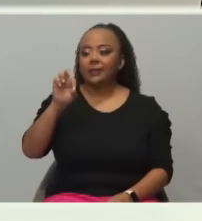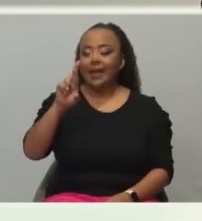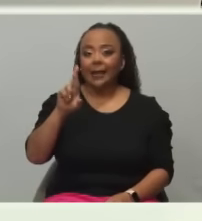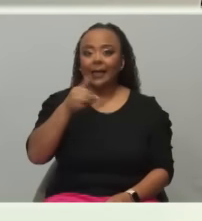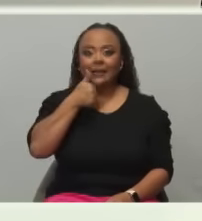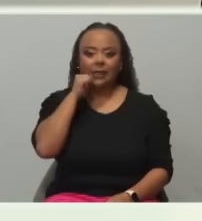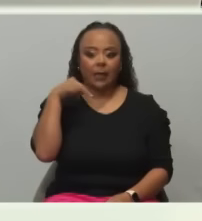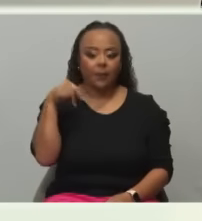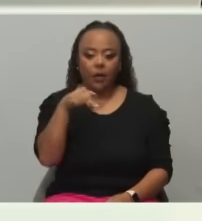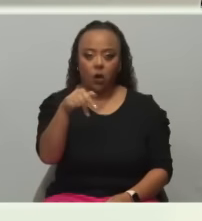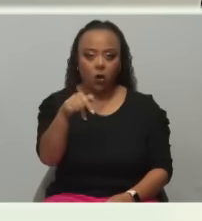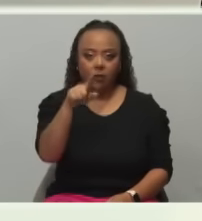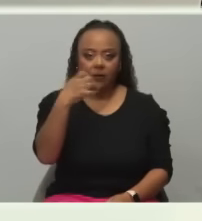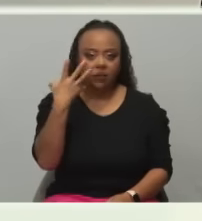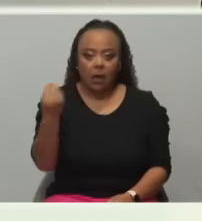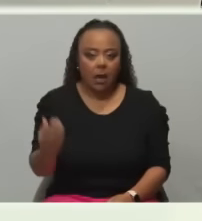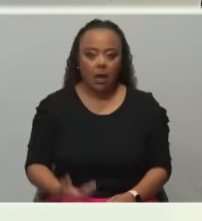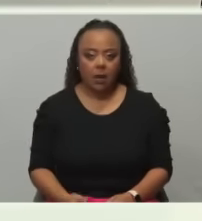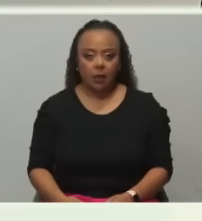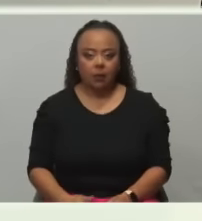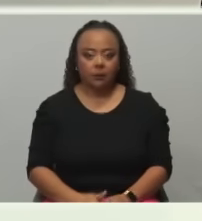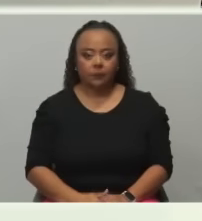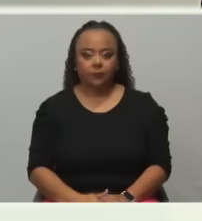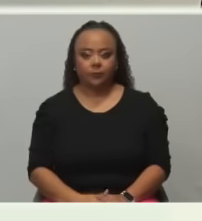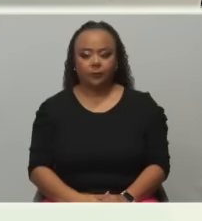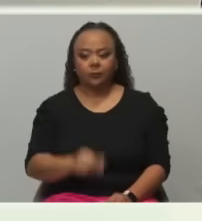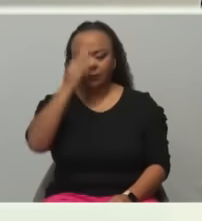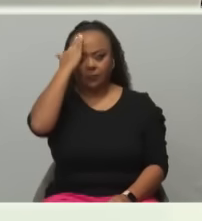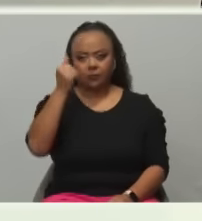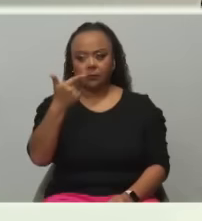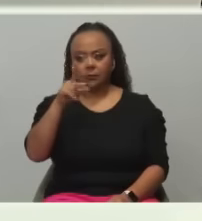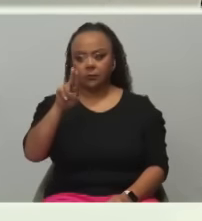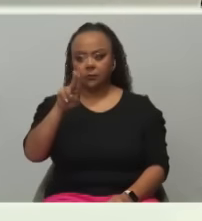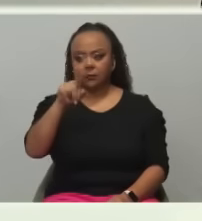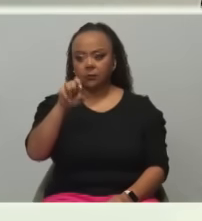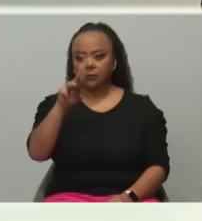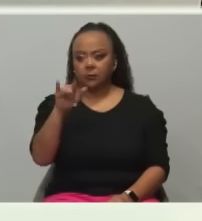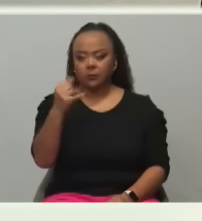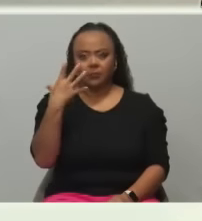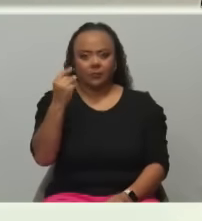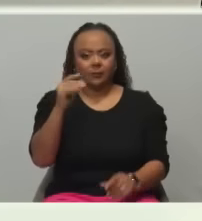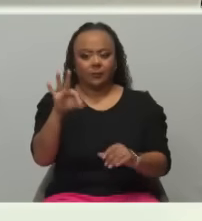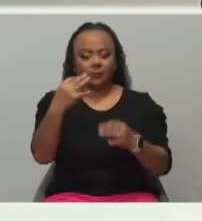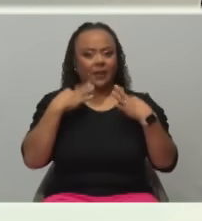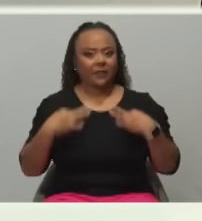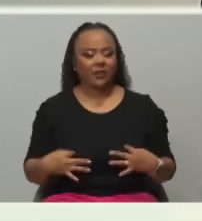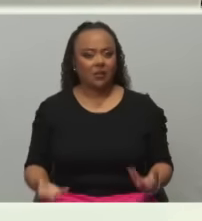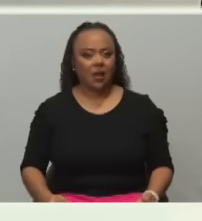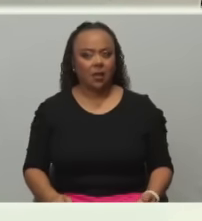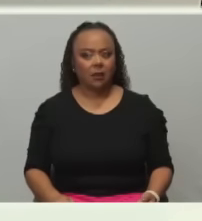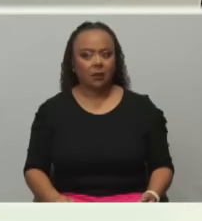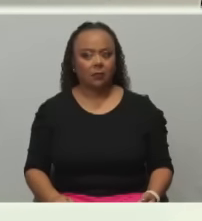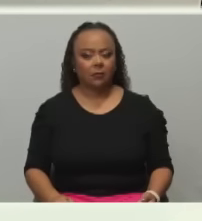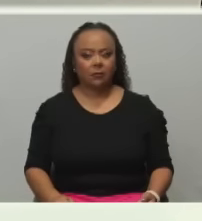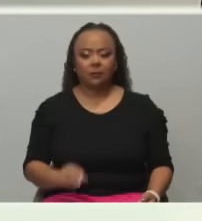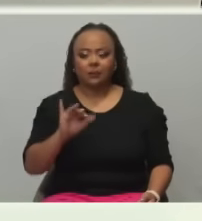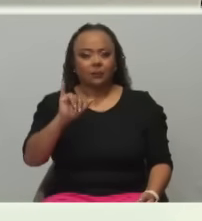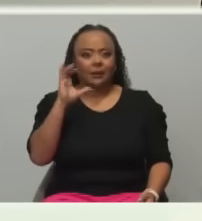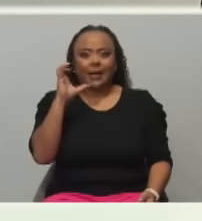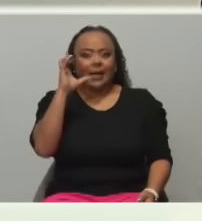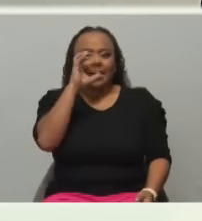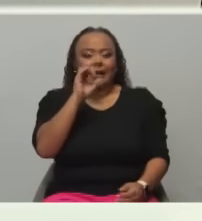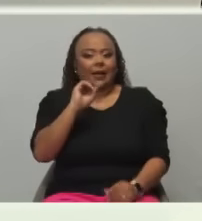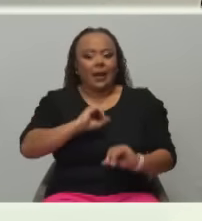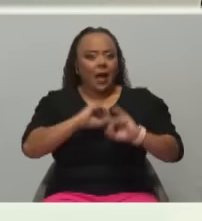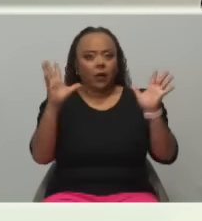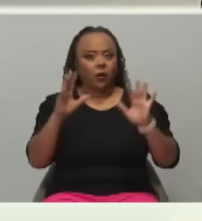en la primera parte de hecho lo tuvieron que sacar porque Guzmán está fuera de forma física eso es muy notorio todo el mundo lo dice y todo